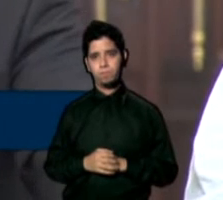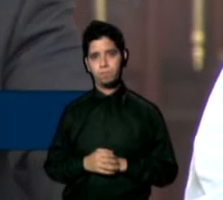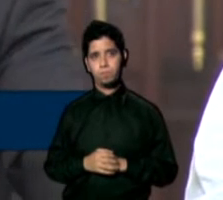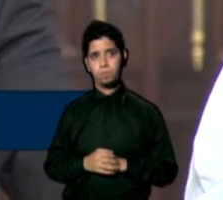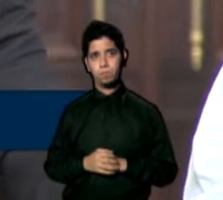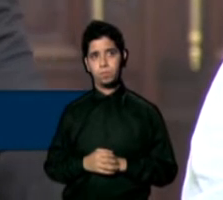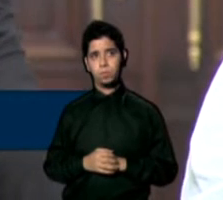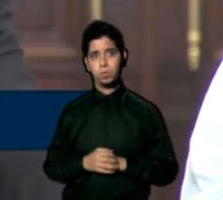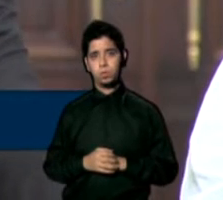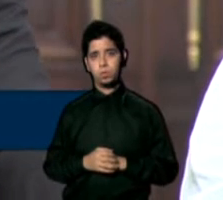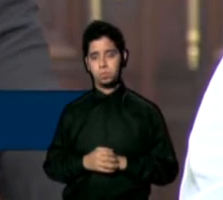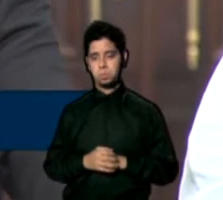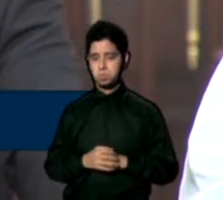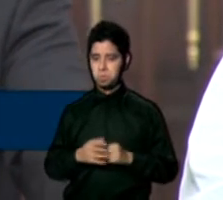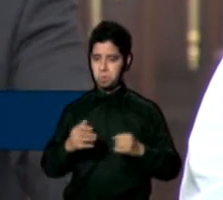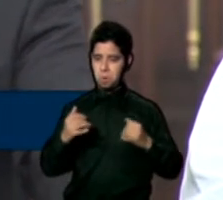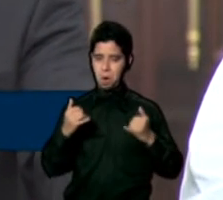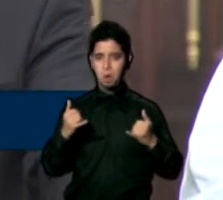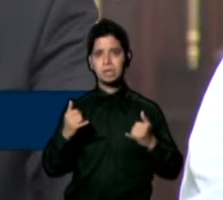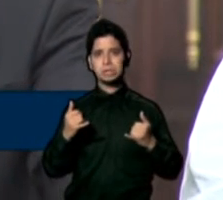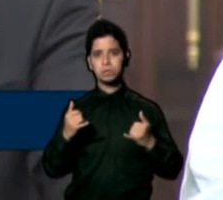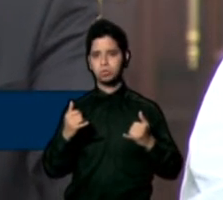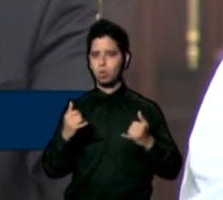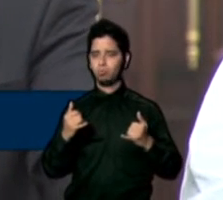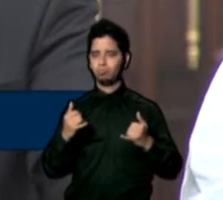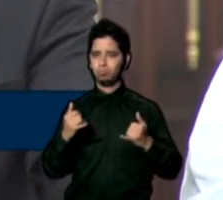Lo hago con una gran libertad de espíritu,